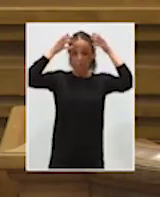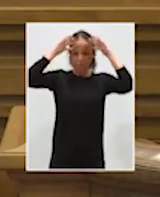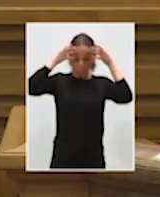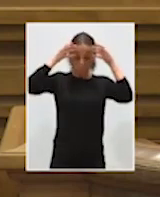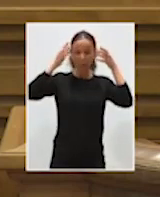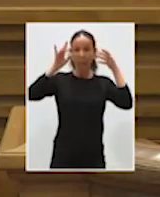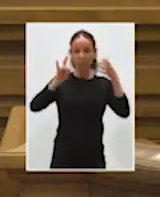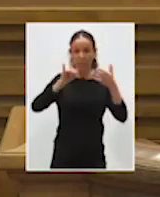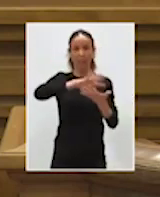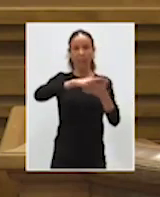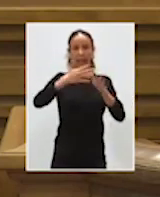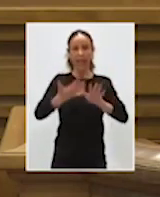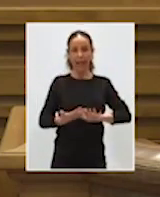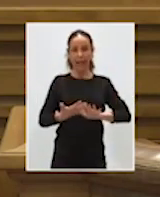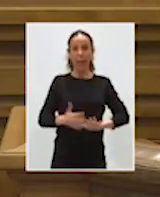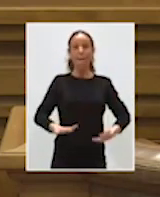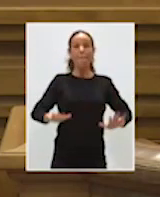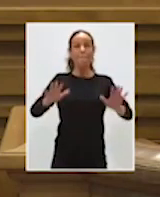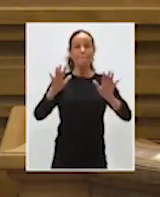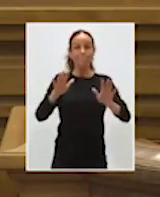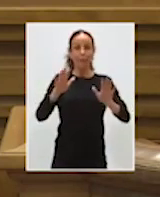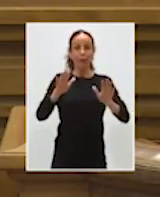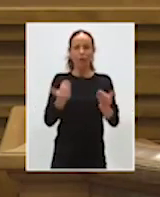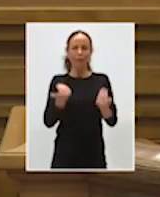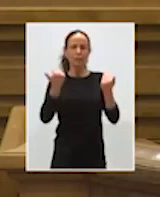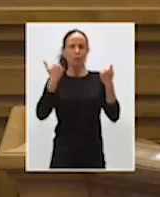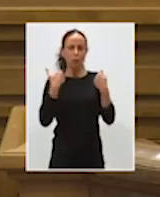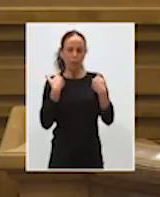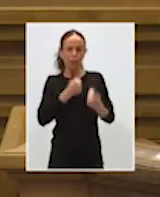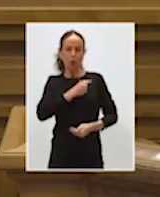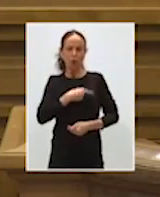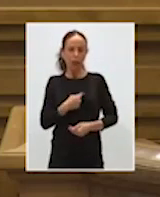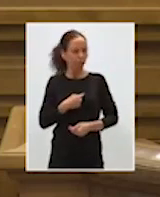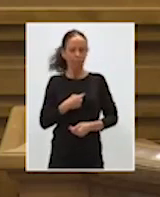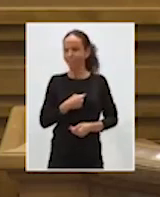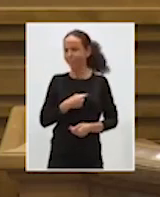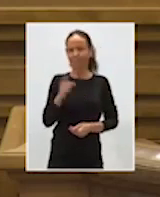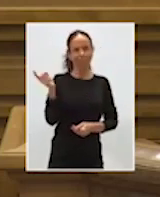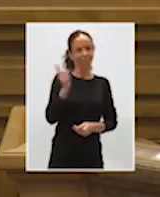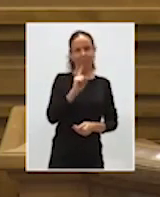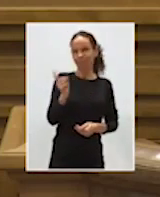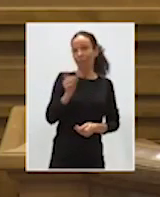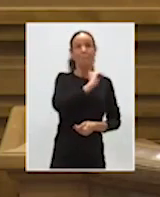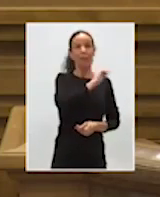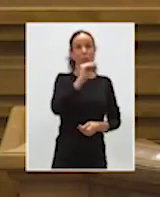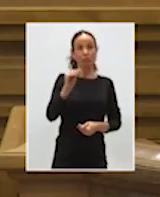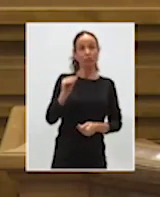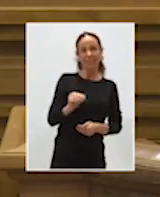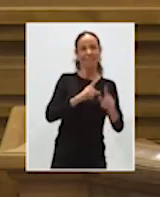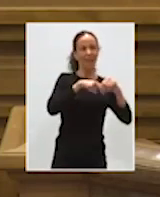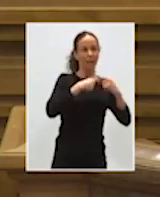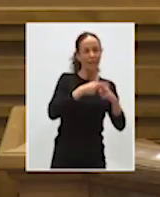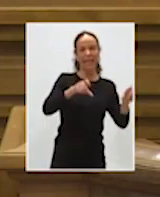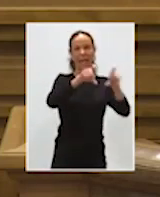señalado que el Gobierno de España quiere reformar el Código Penal para hacer un traje a medida a los delincuentes que convocaron un referéndum ilegal y que